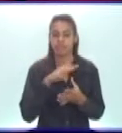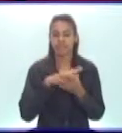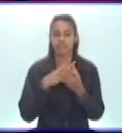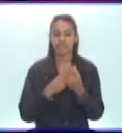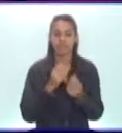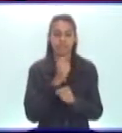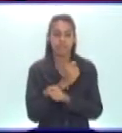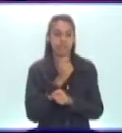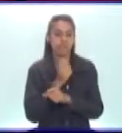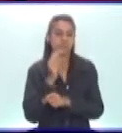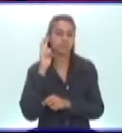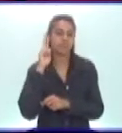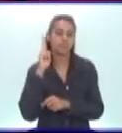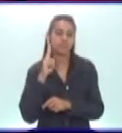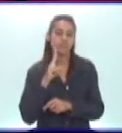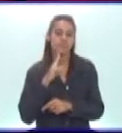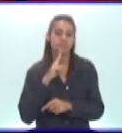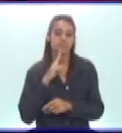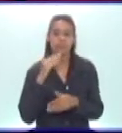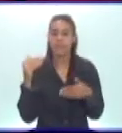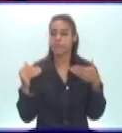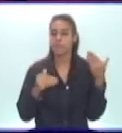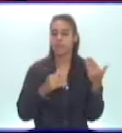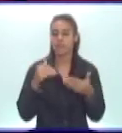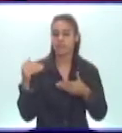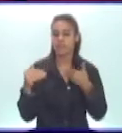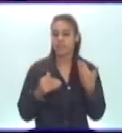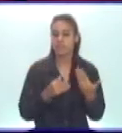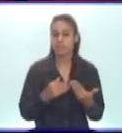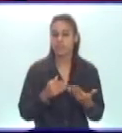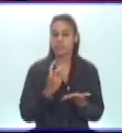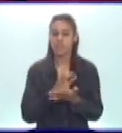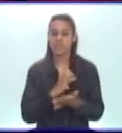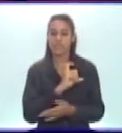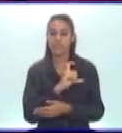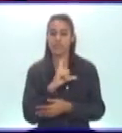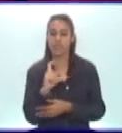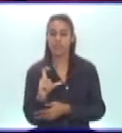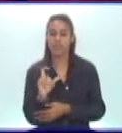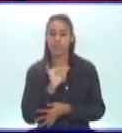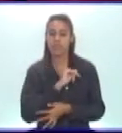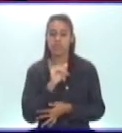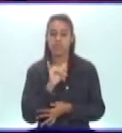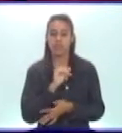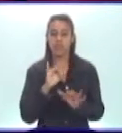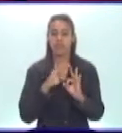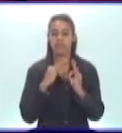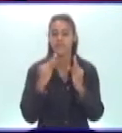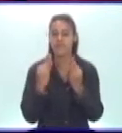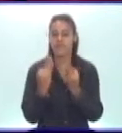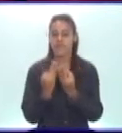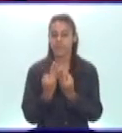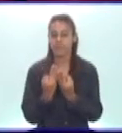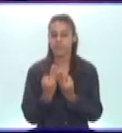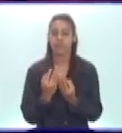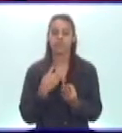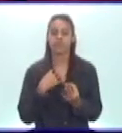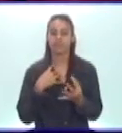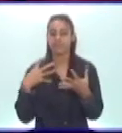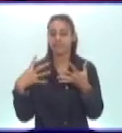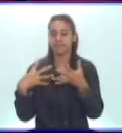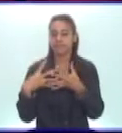auditiva requiere de la participación de la escuela, pero también de la familia, teniendo en